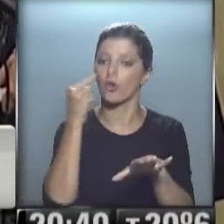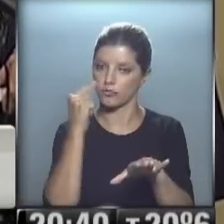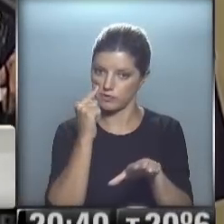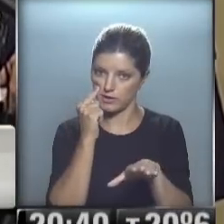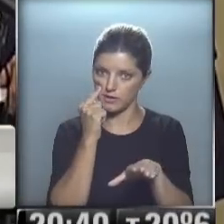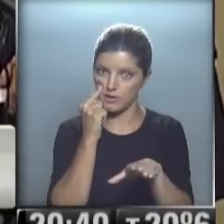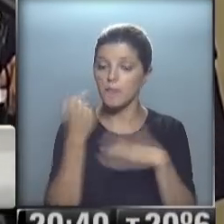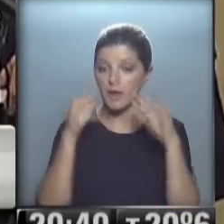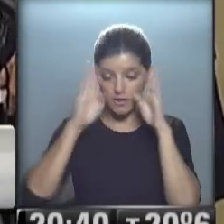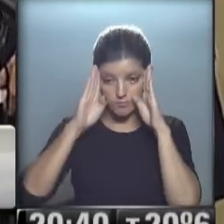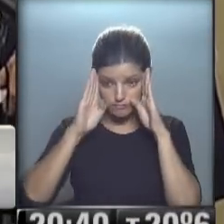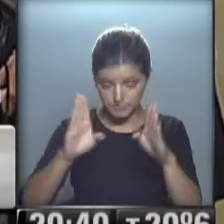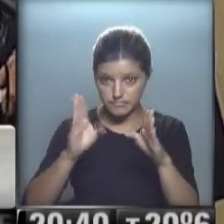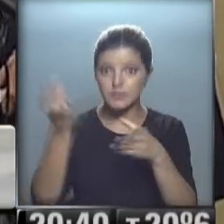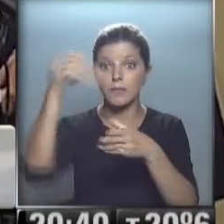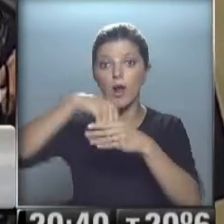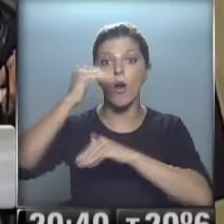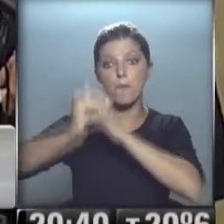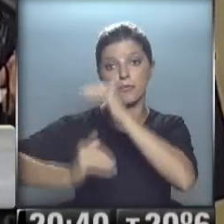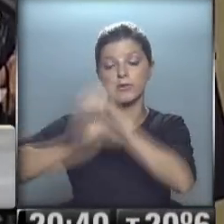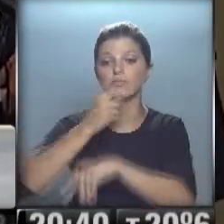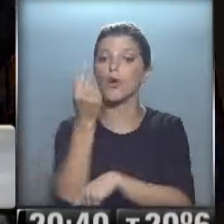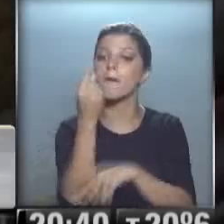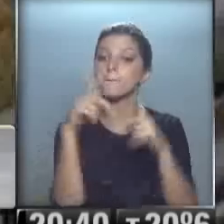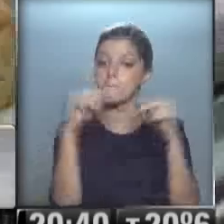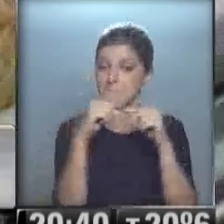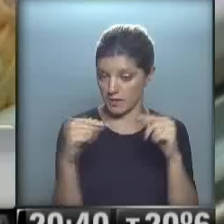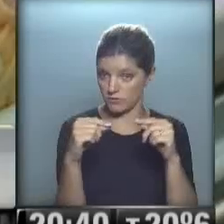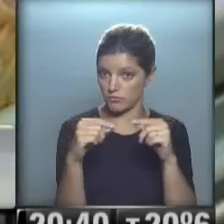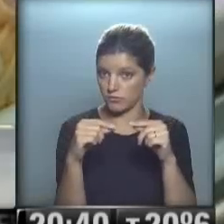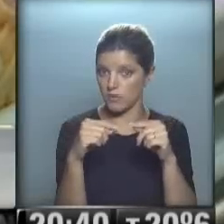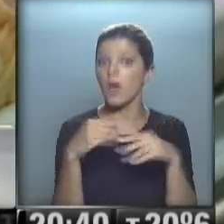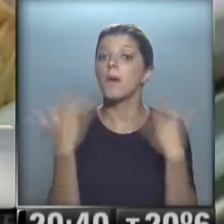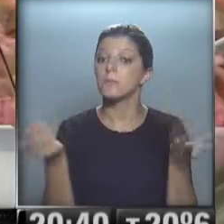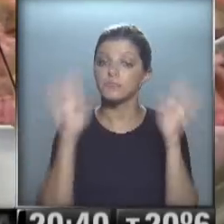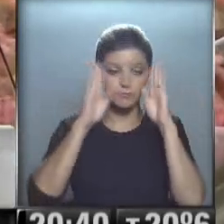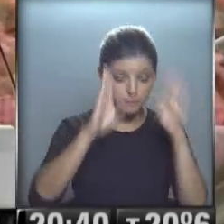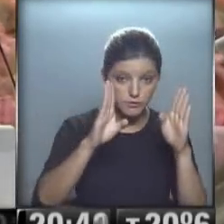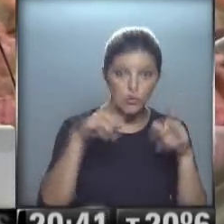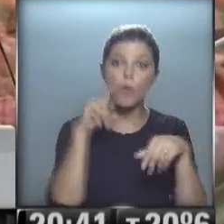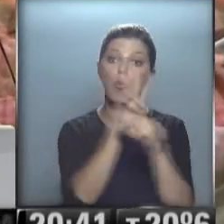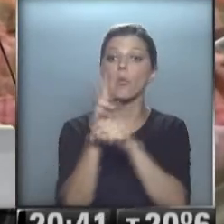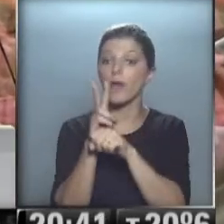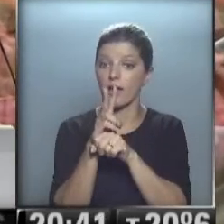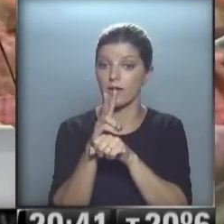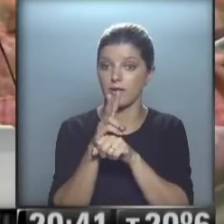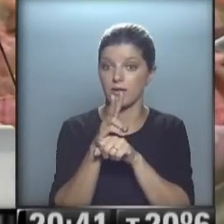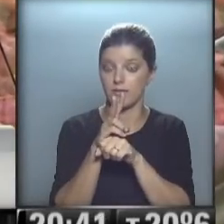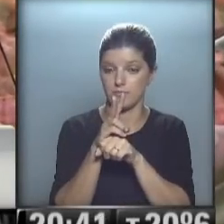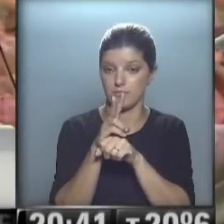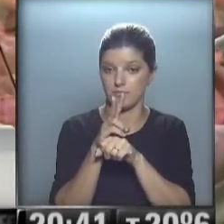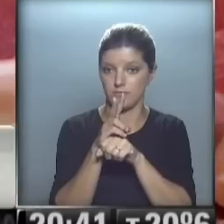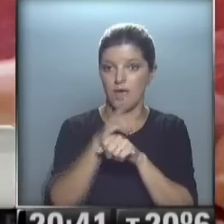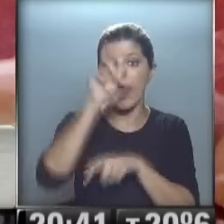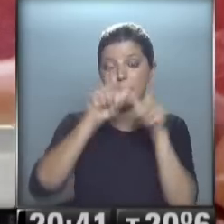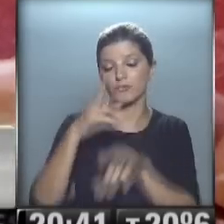los efectos de intervenir en el proceso de formación de los precios para defender, como siempre, el ingreso de